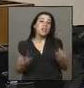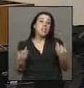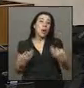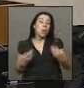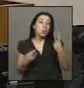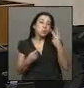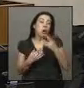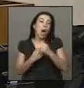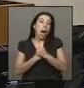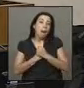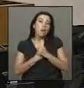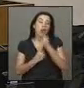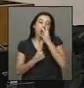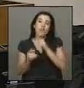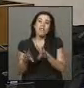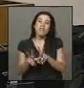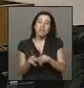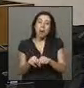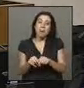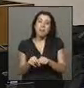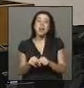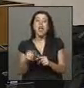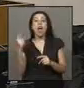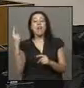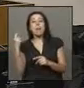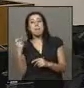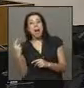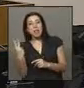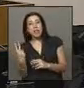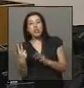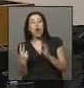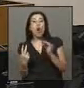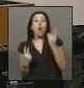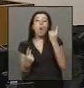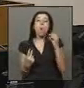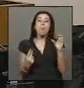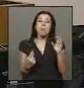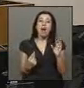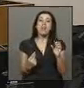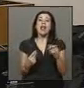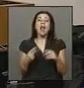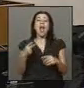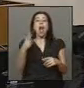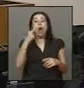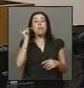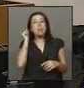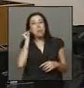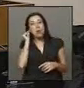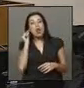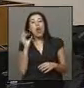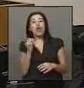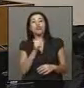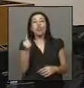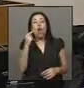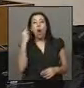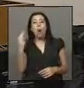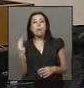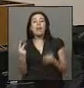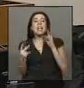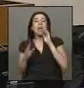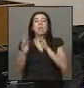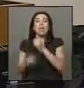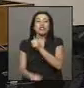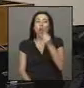amor. Conocemos familias parentales, monoparentales, heterosexuales y homosexuales, familias sostenidas en abuelos o abuelas, con o sin